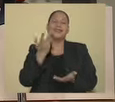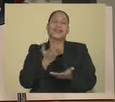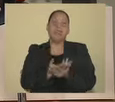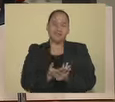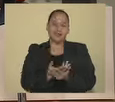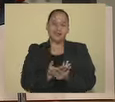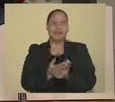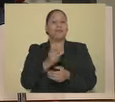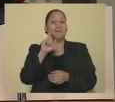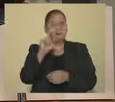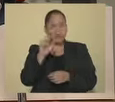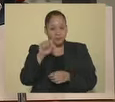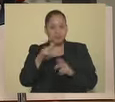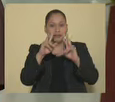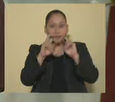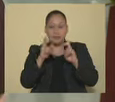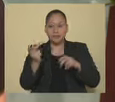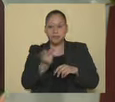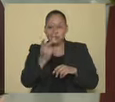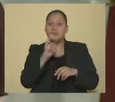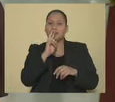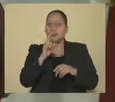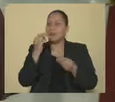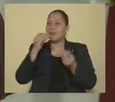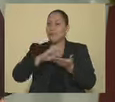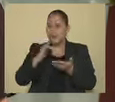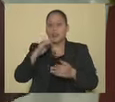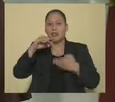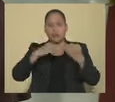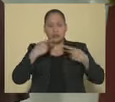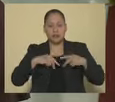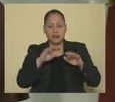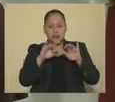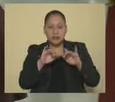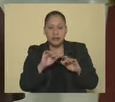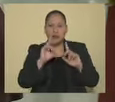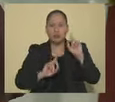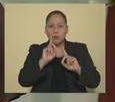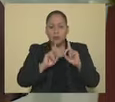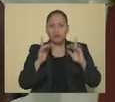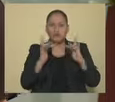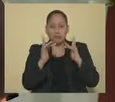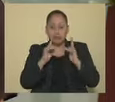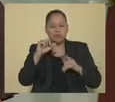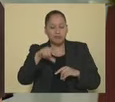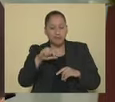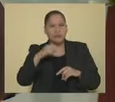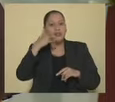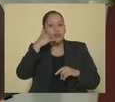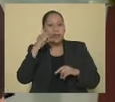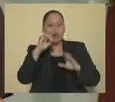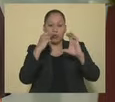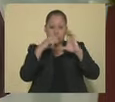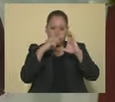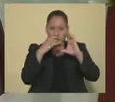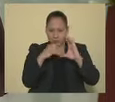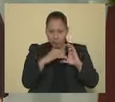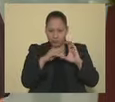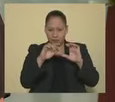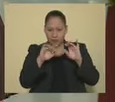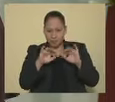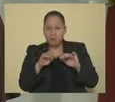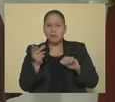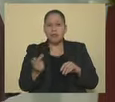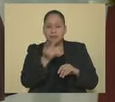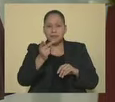descansar. Y sesión de preguntas y respuestas. Muchísimas gracias a toda la gente que nos ha hecho el favor de contactarnos a través de vía telefónica o tweets. Y bueno, con las